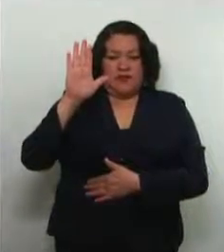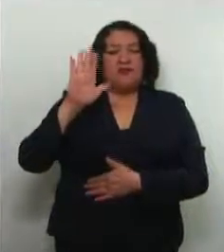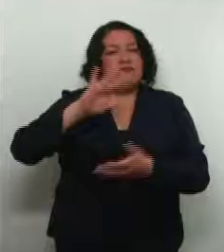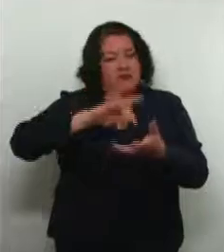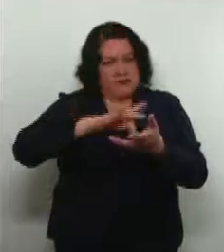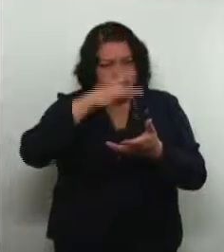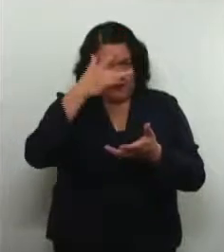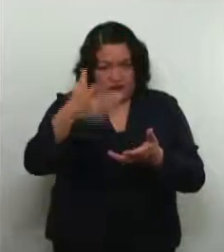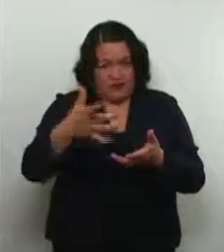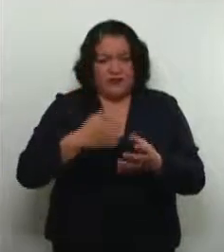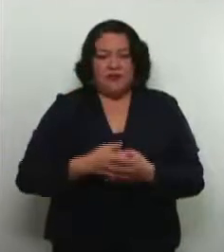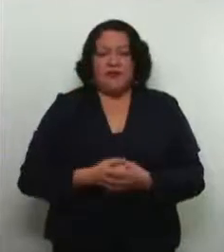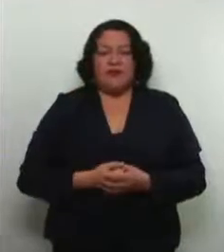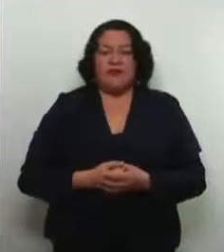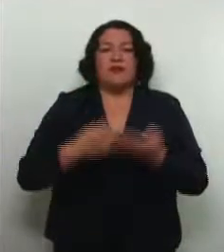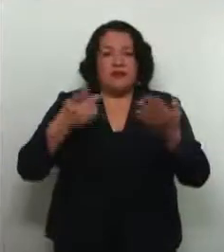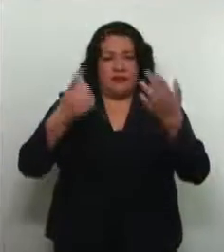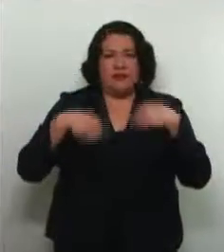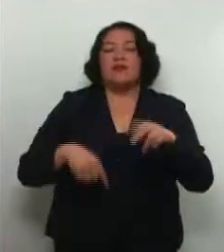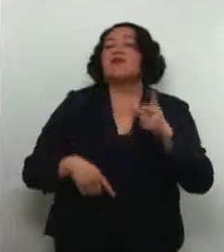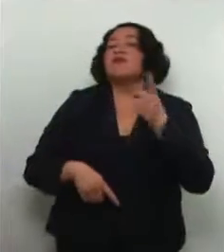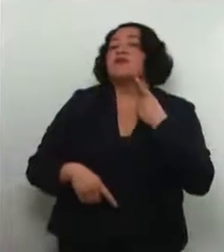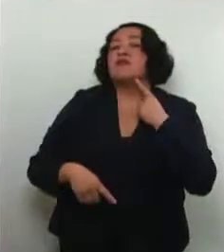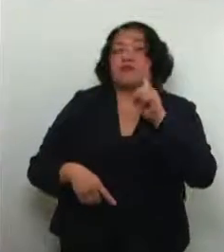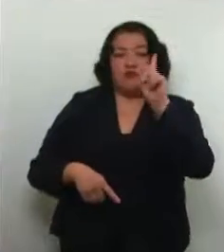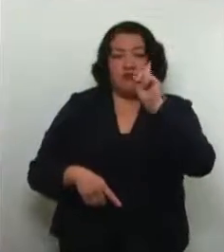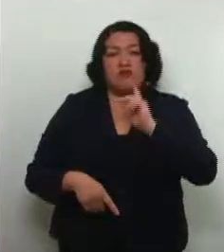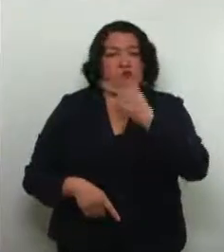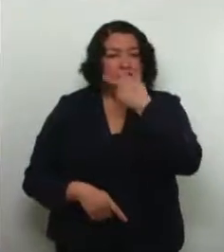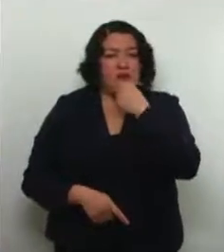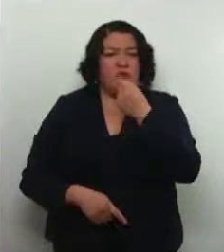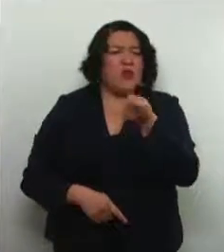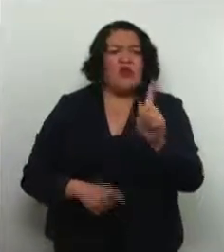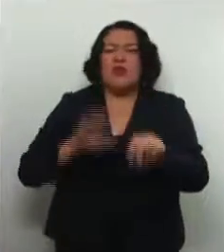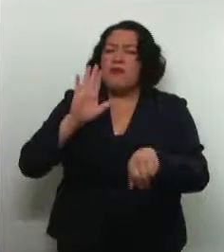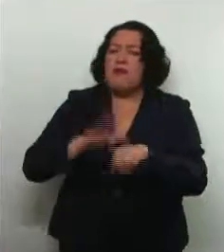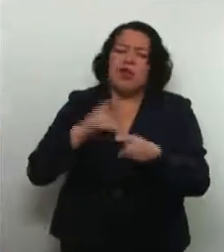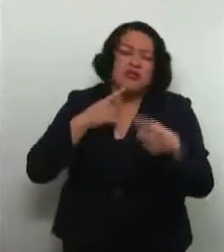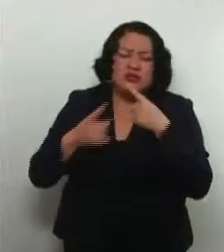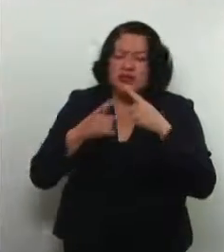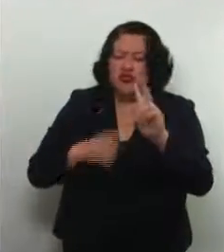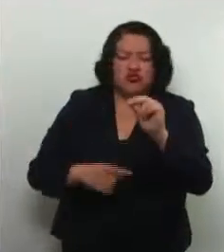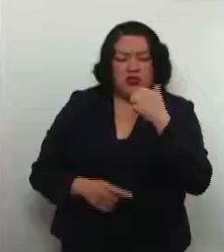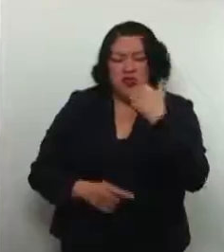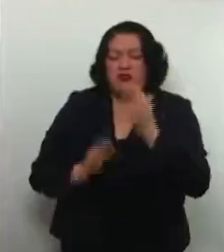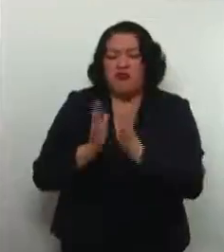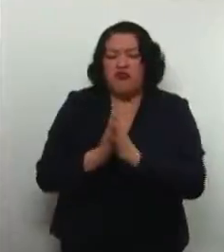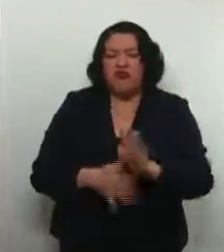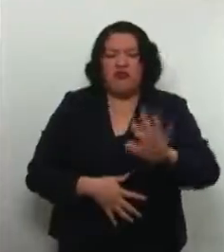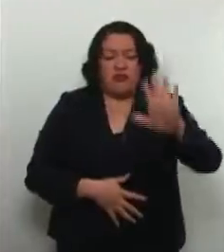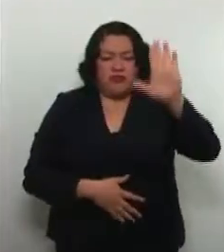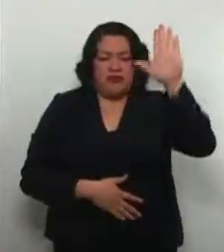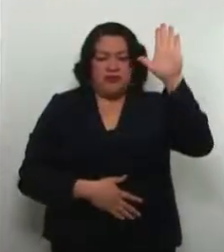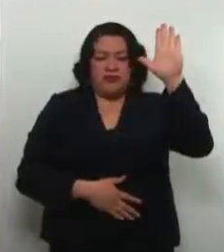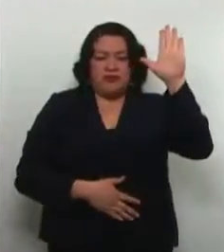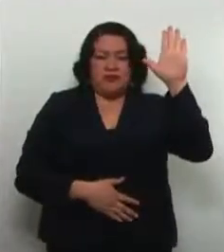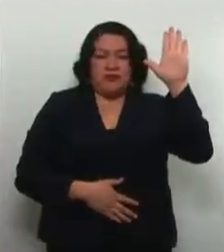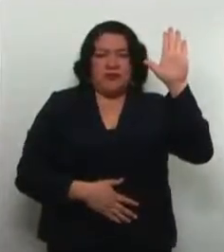Muchas gracias. Las y los constituyentes que estén por la negativa, sírvanse manifestarlo.